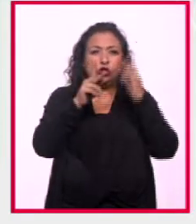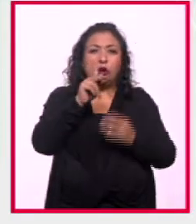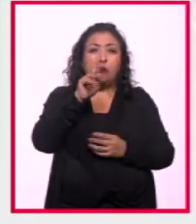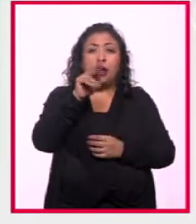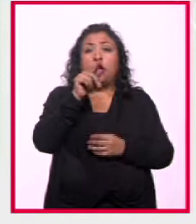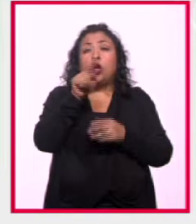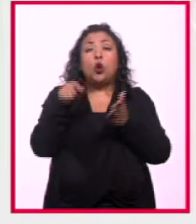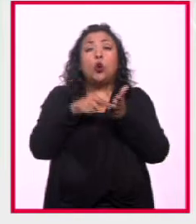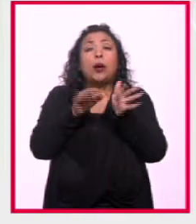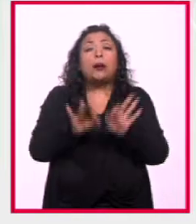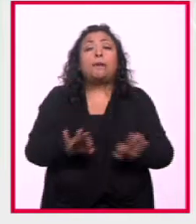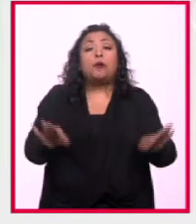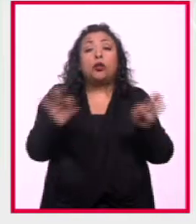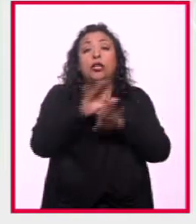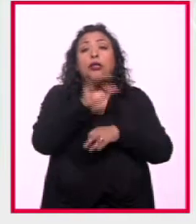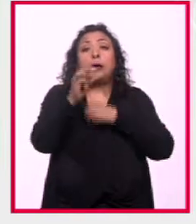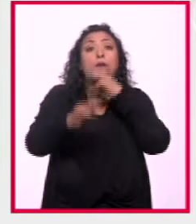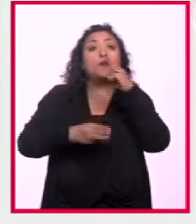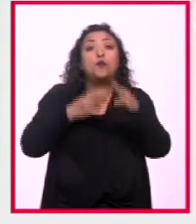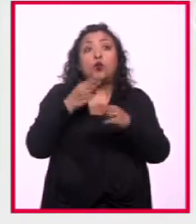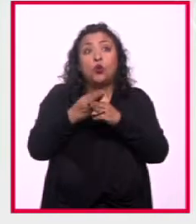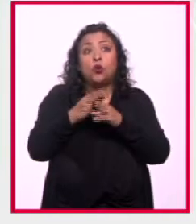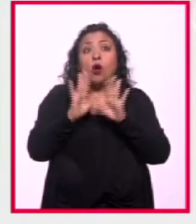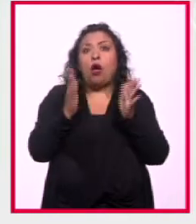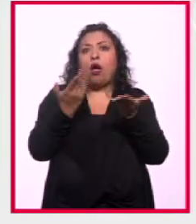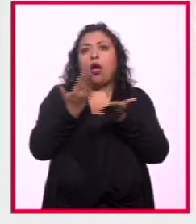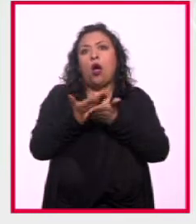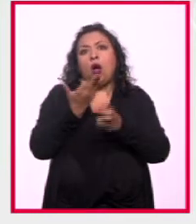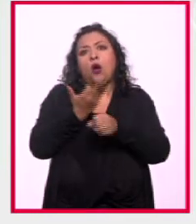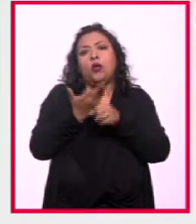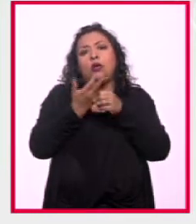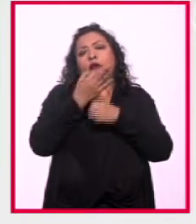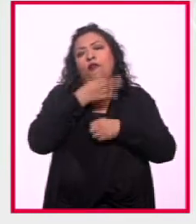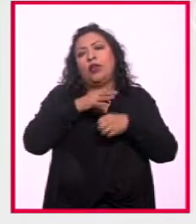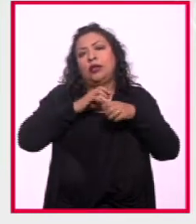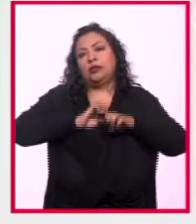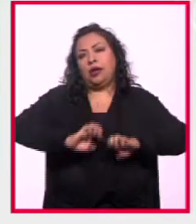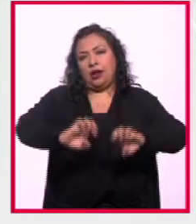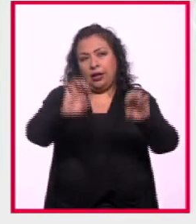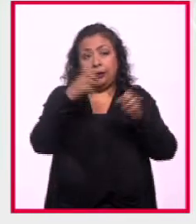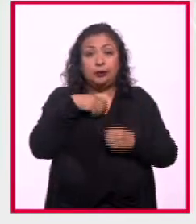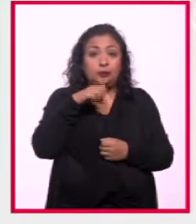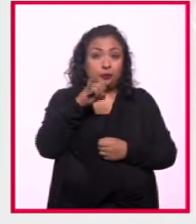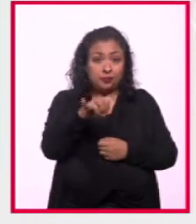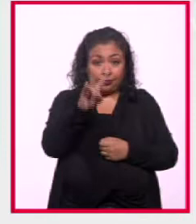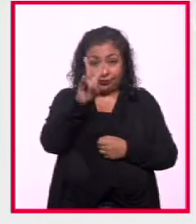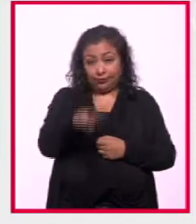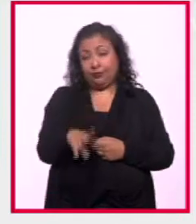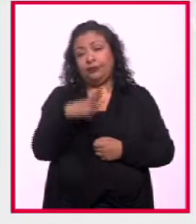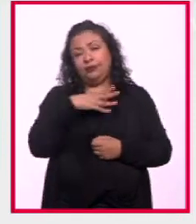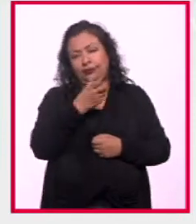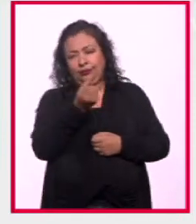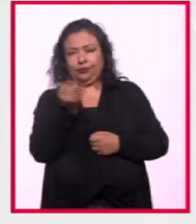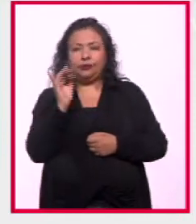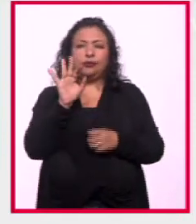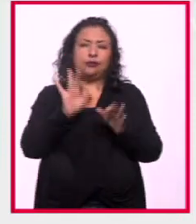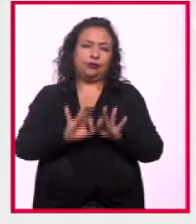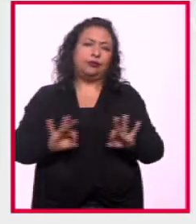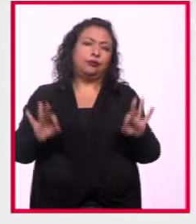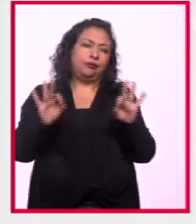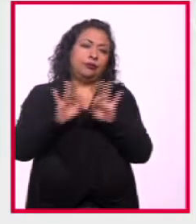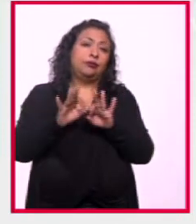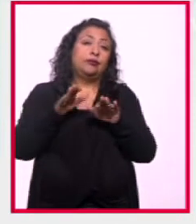más importantes del mundo y está de manteles largos efectivamente bueno tiene algunas de las colecciones más importantes